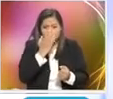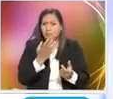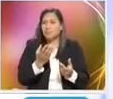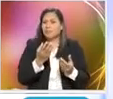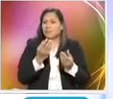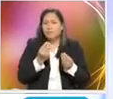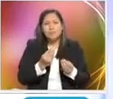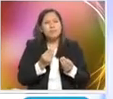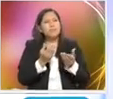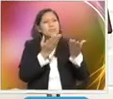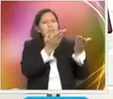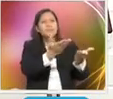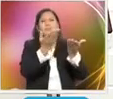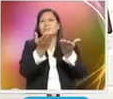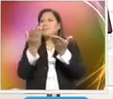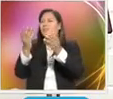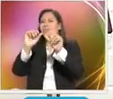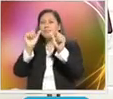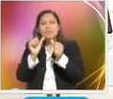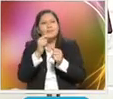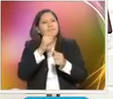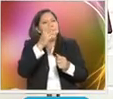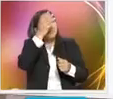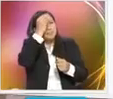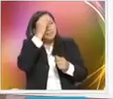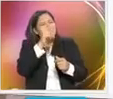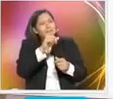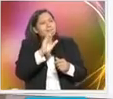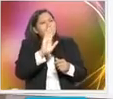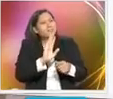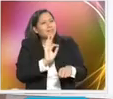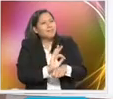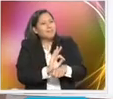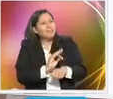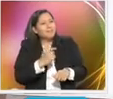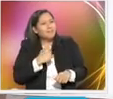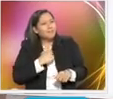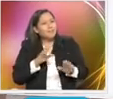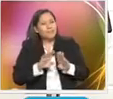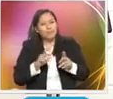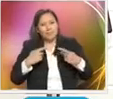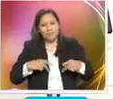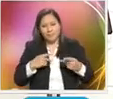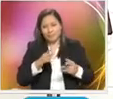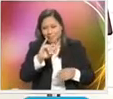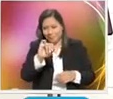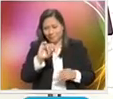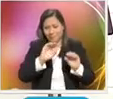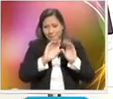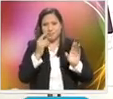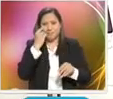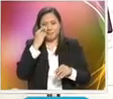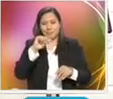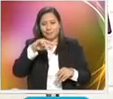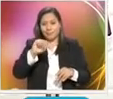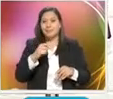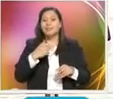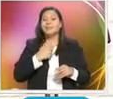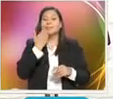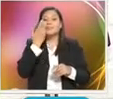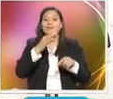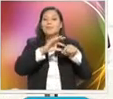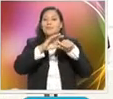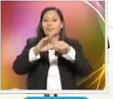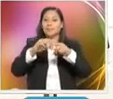tantos tintes que tiene diferente el arte, ¿no? Que nos nutre como especie. Claro, claro. Así es, Ana, y el día de hoy quiero llevar a nuestro